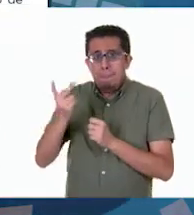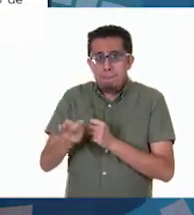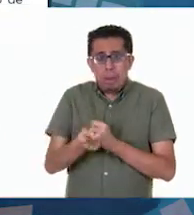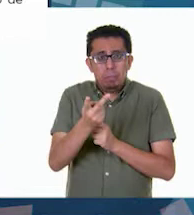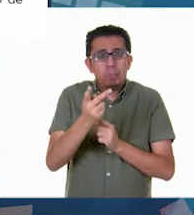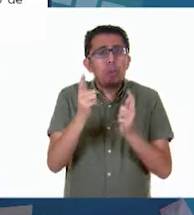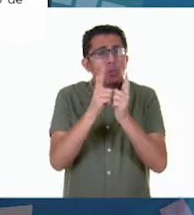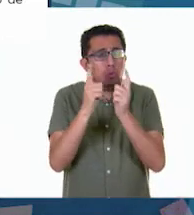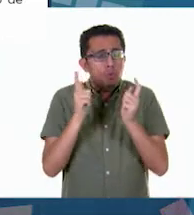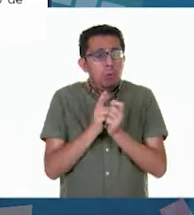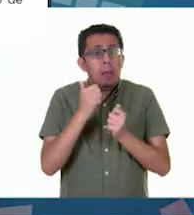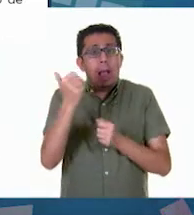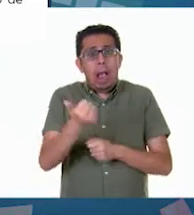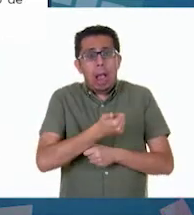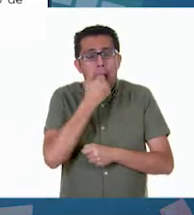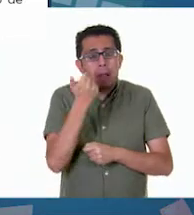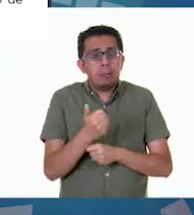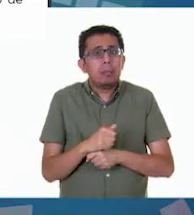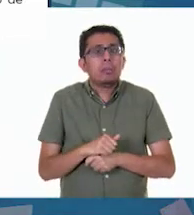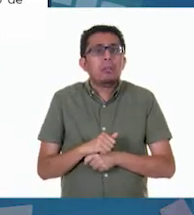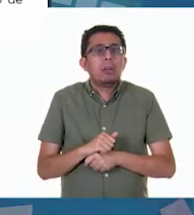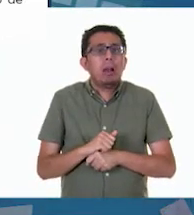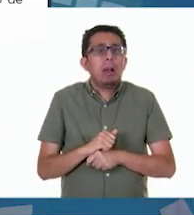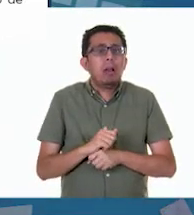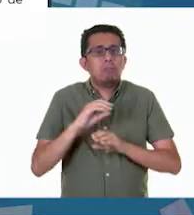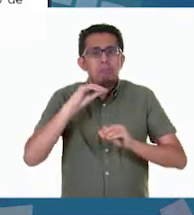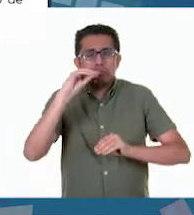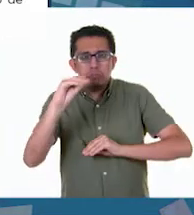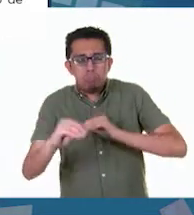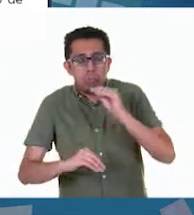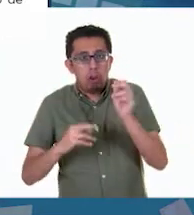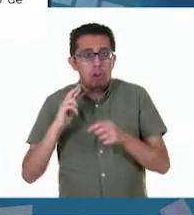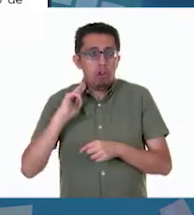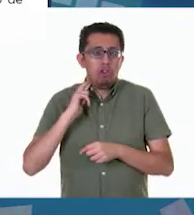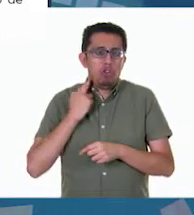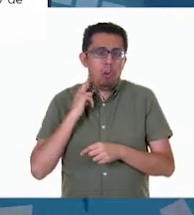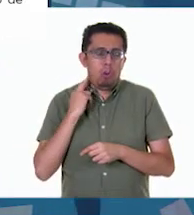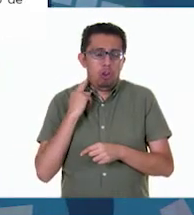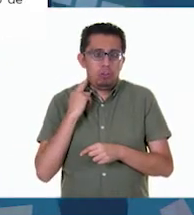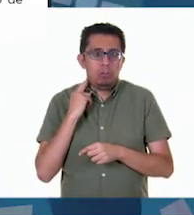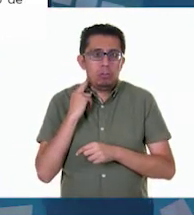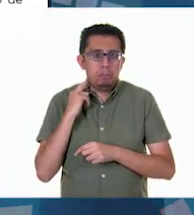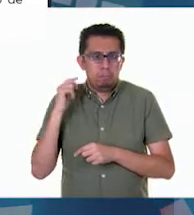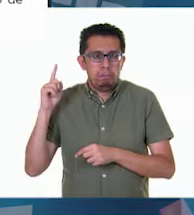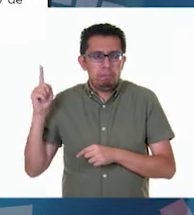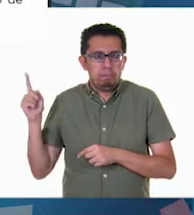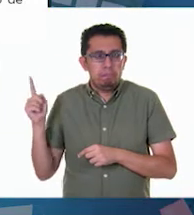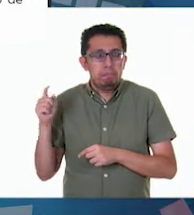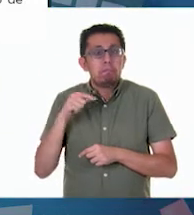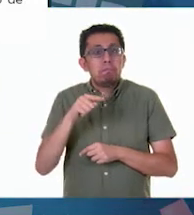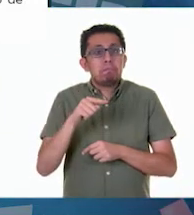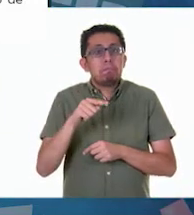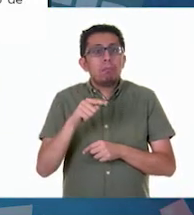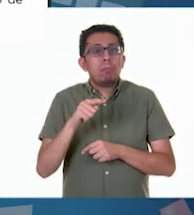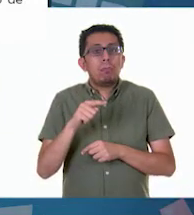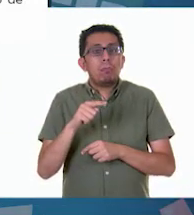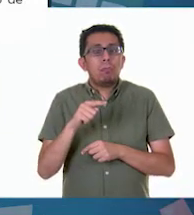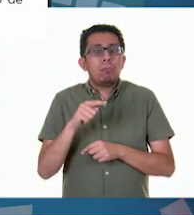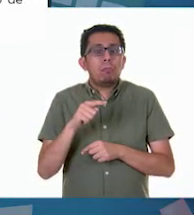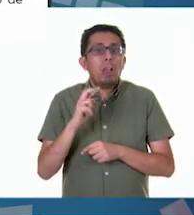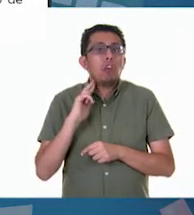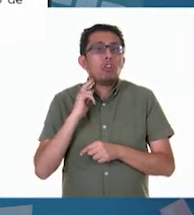Un grupo de alumnos elaboró varios robots. Cada robot avanza